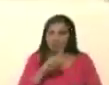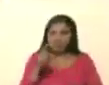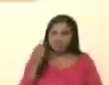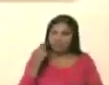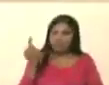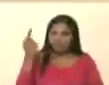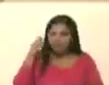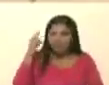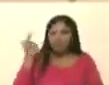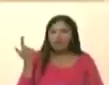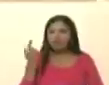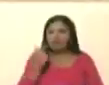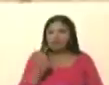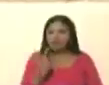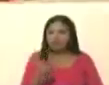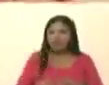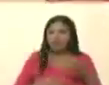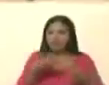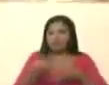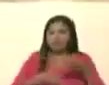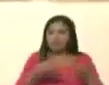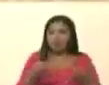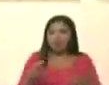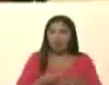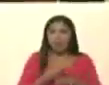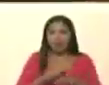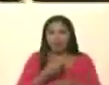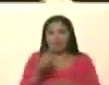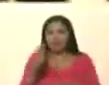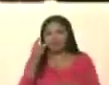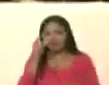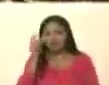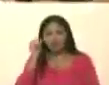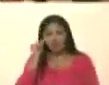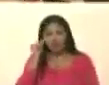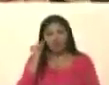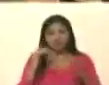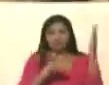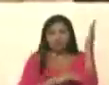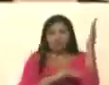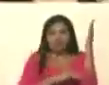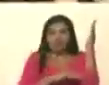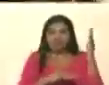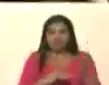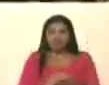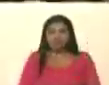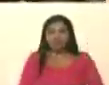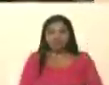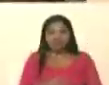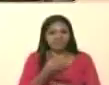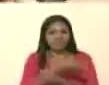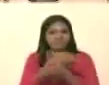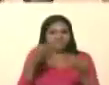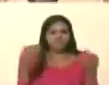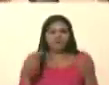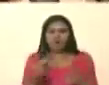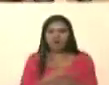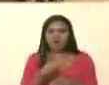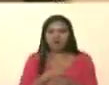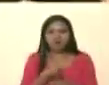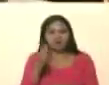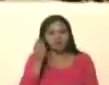digo gobernadora de lara tremenda gobernadora una mujer